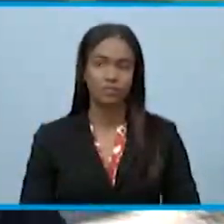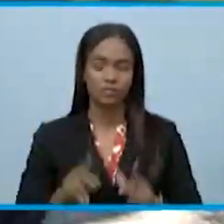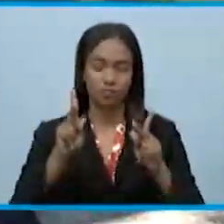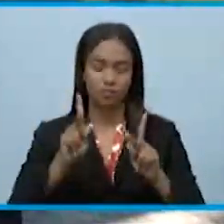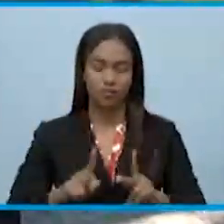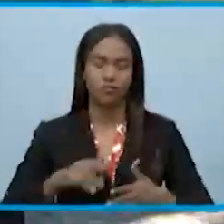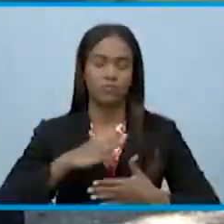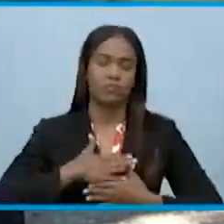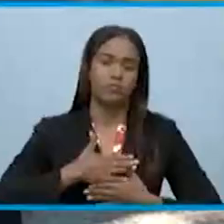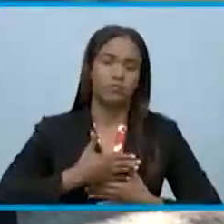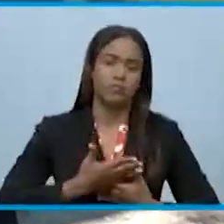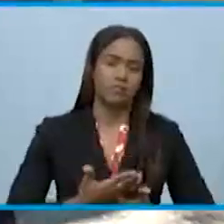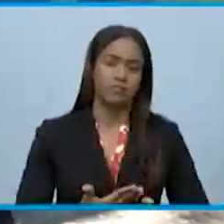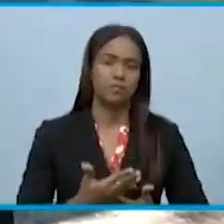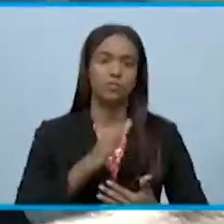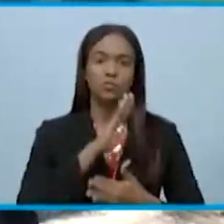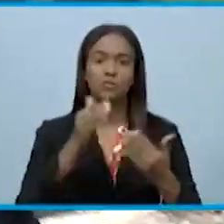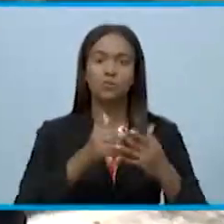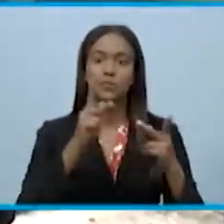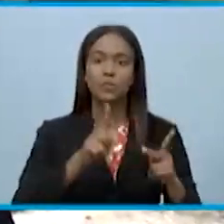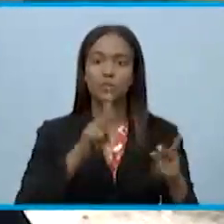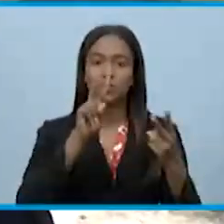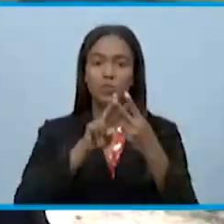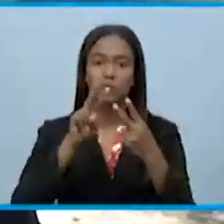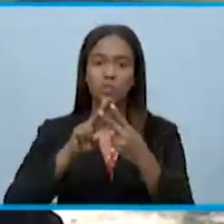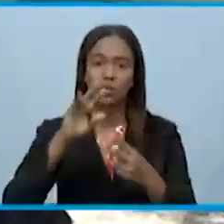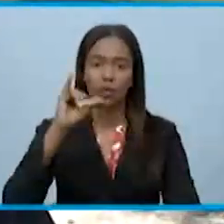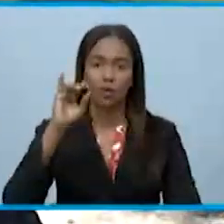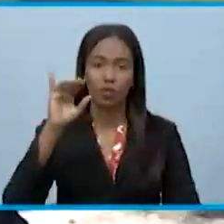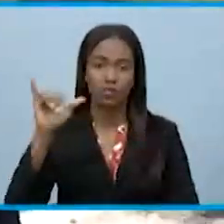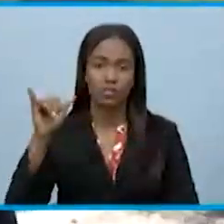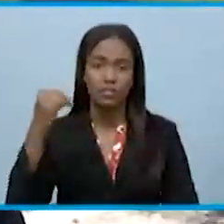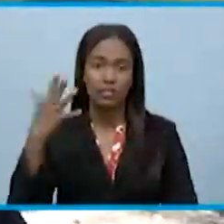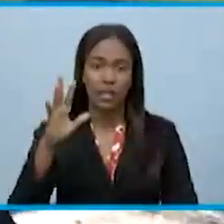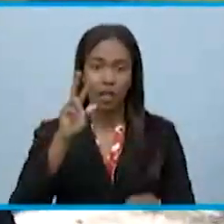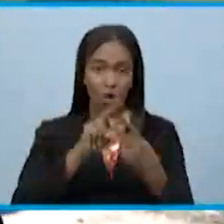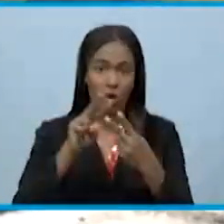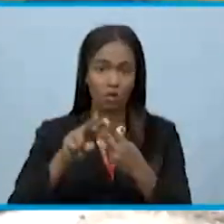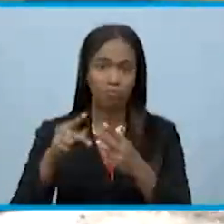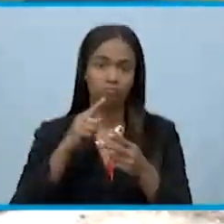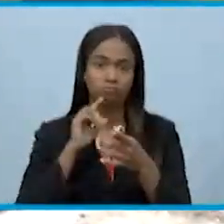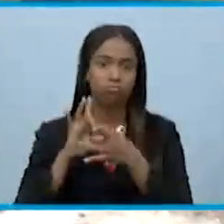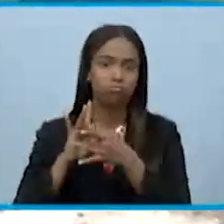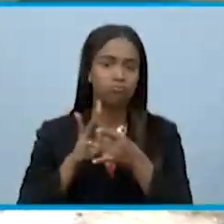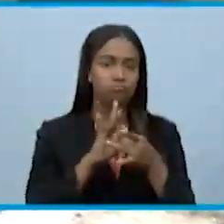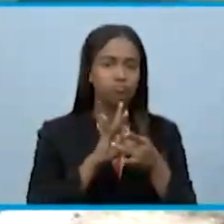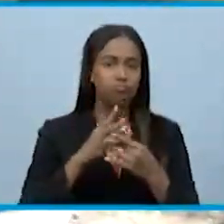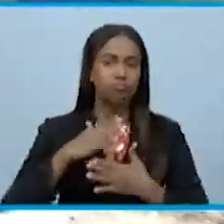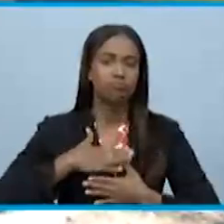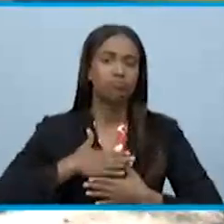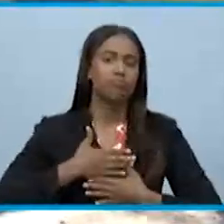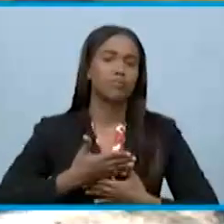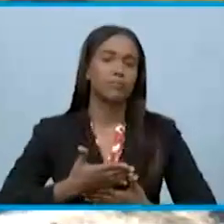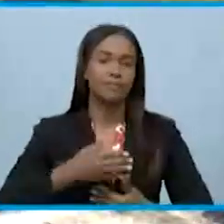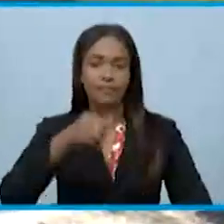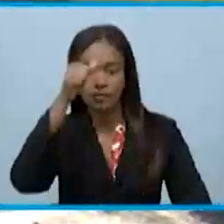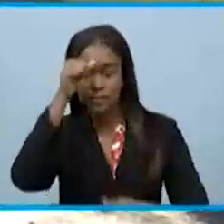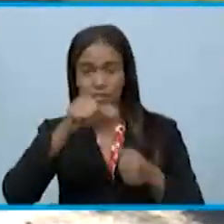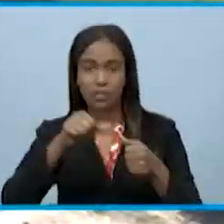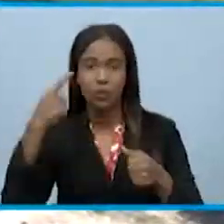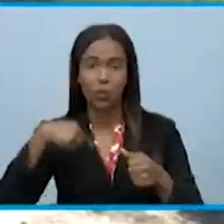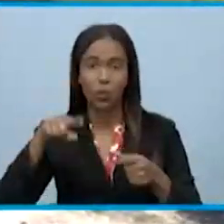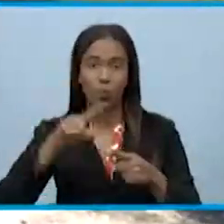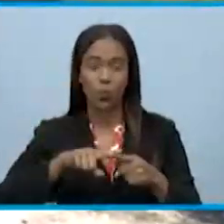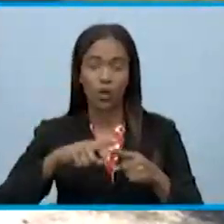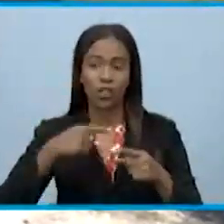solidario, empático, todo el que conocía a Jochi quedaba agradado de conocerlo, era muy unido, era muy solidario. Recuerdo cuando me llevó la